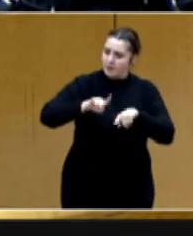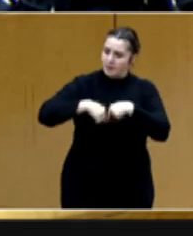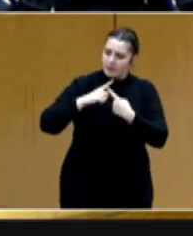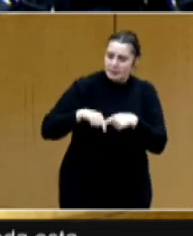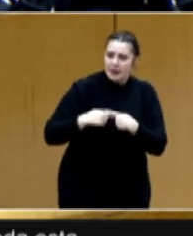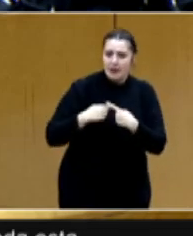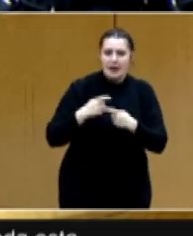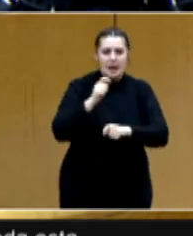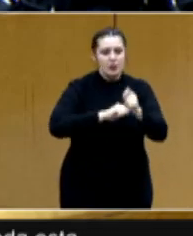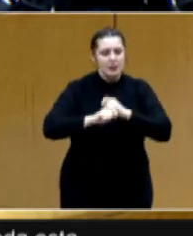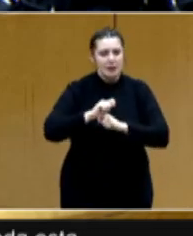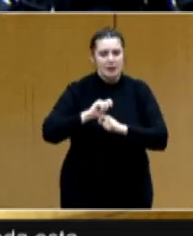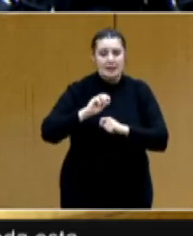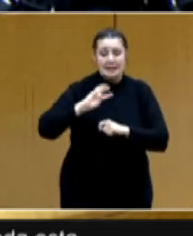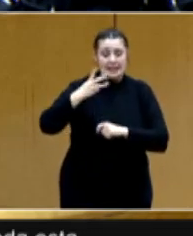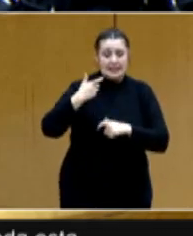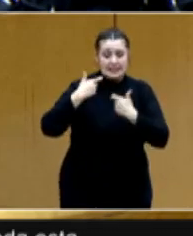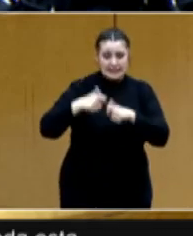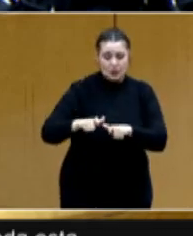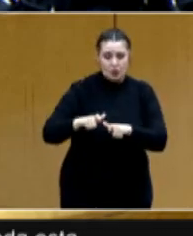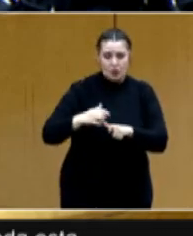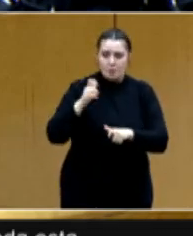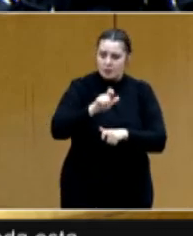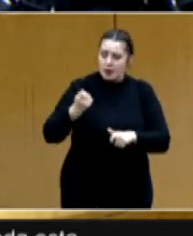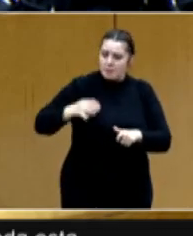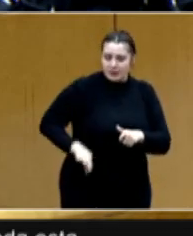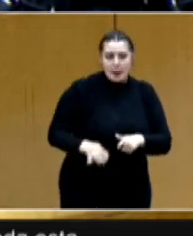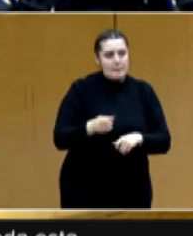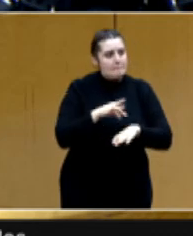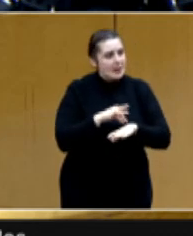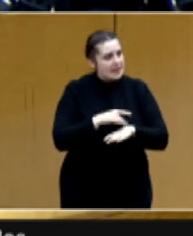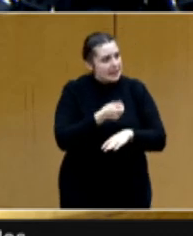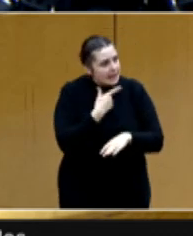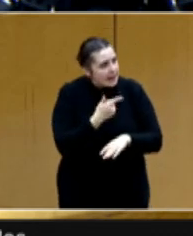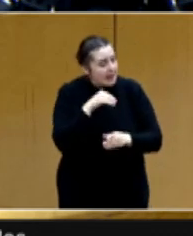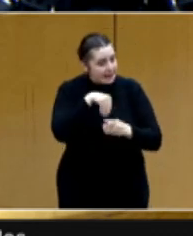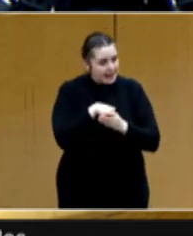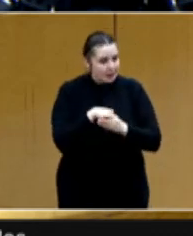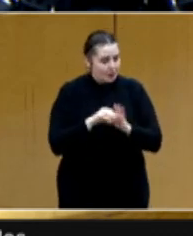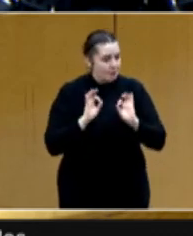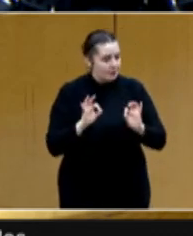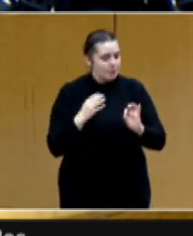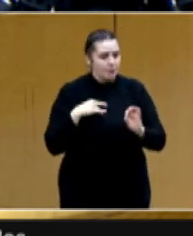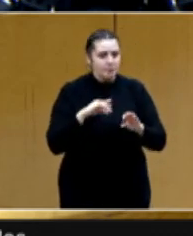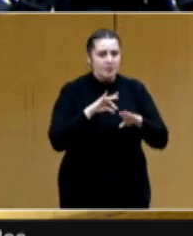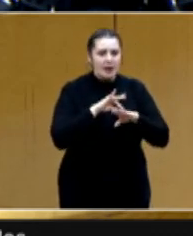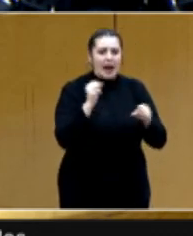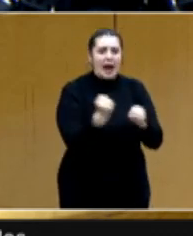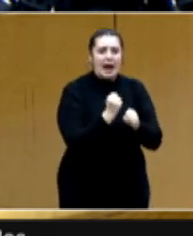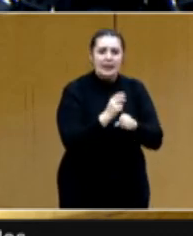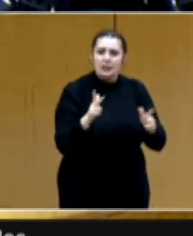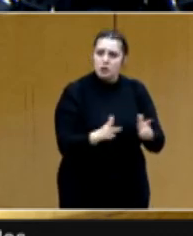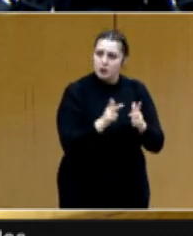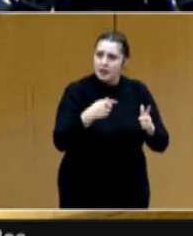Tercer sector también a Los profesionales de la medicina involucrados en esta materia a los agentes sociales hacer también un